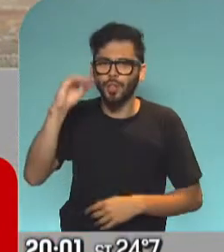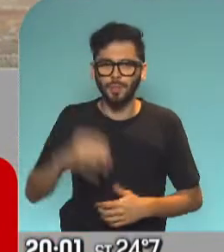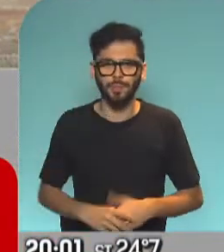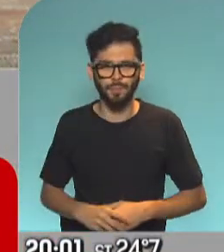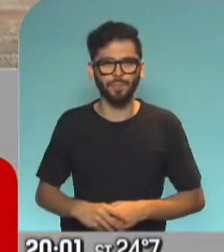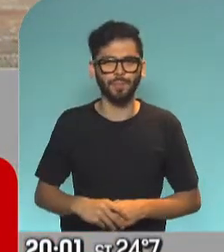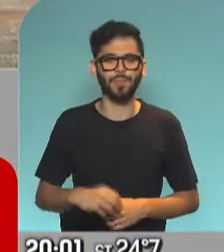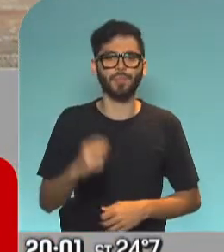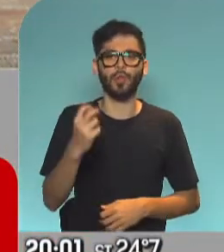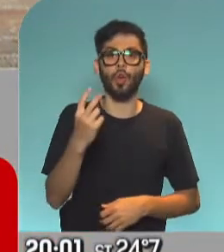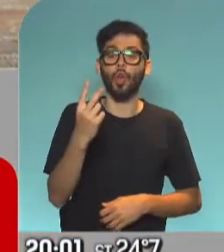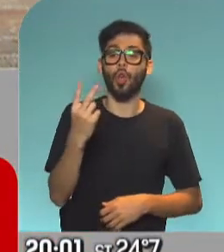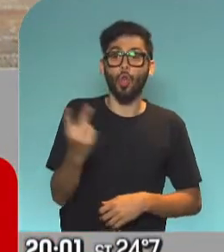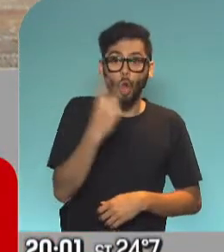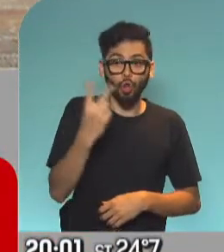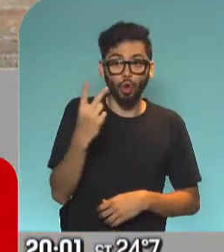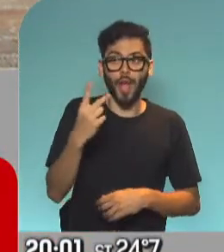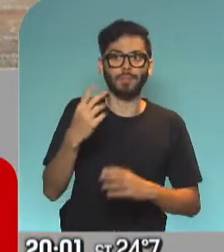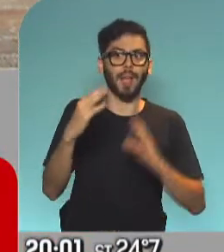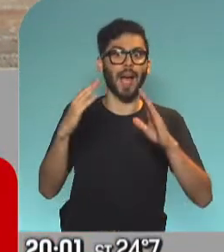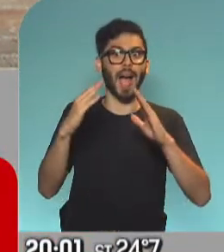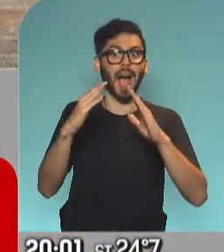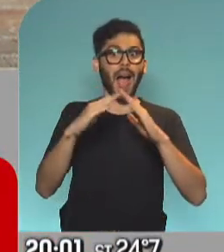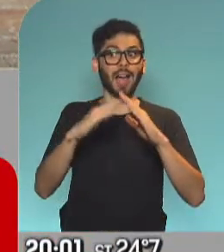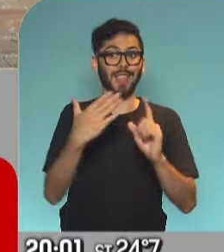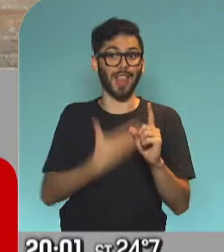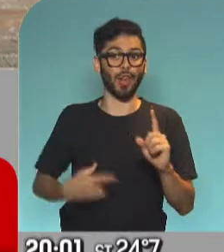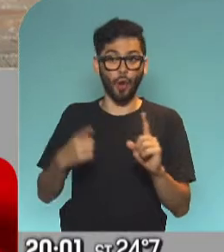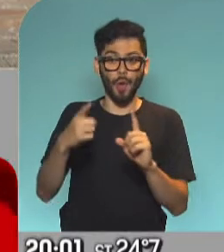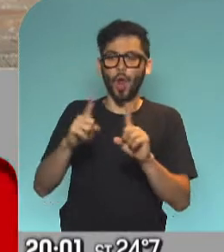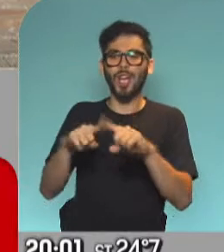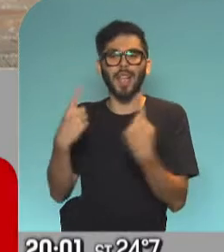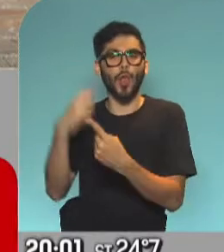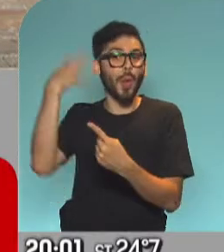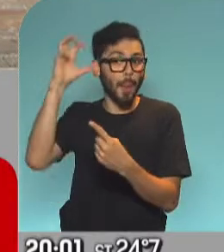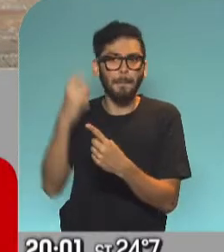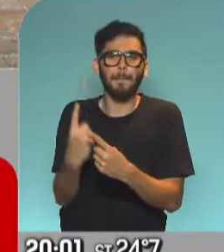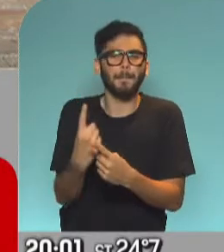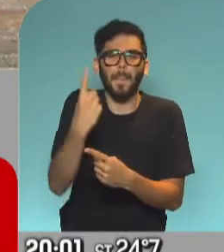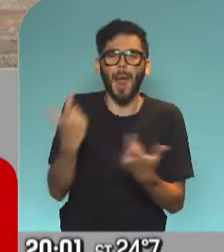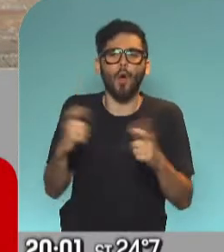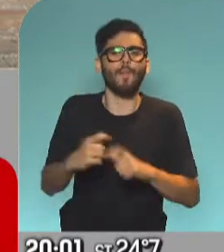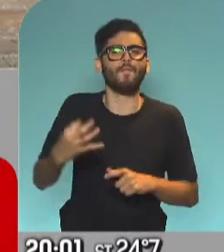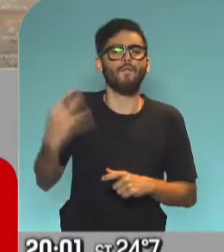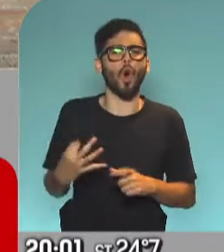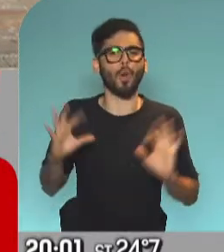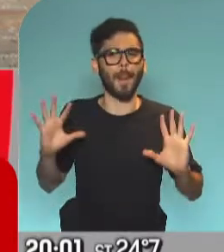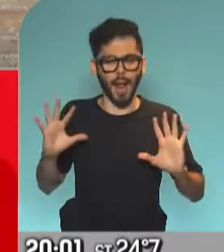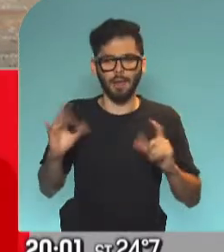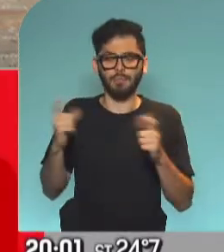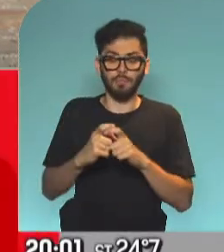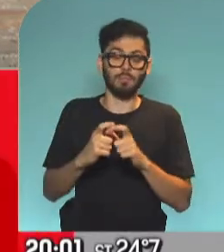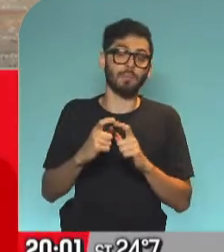horas se extendió en el Salón Eva Perón de la Casa de Gobierno la primera reunión formal del Comité de Vacunación que encabeza el presidente